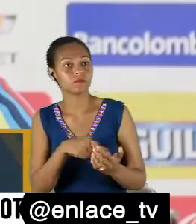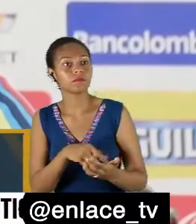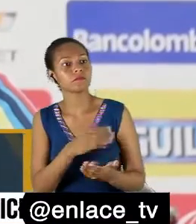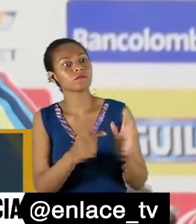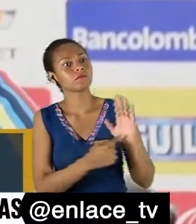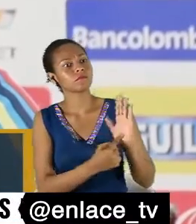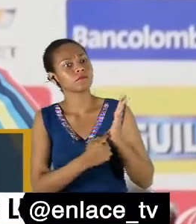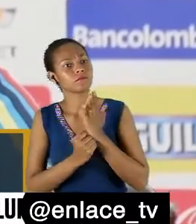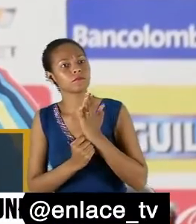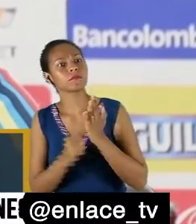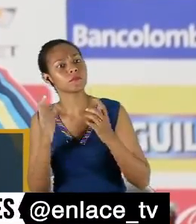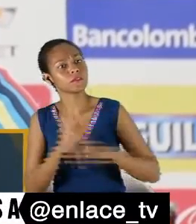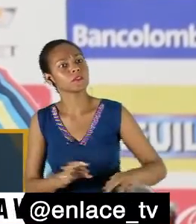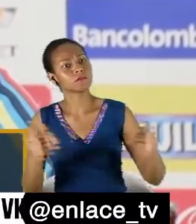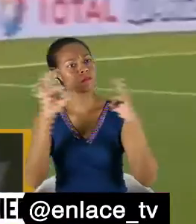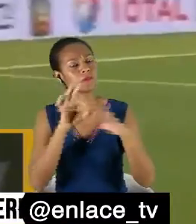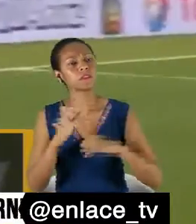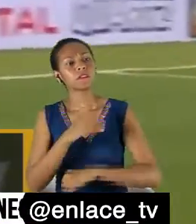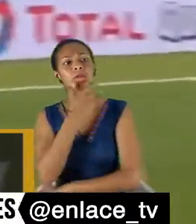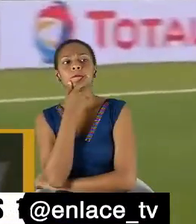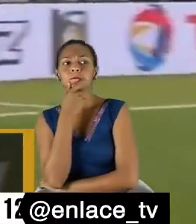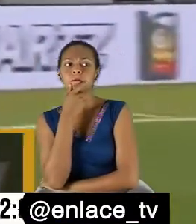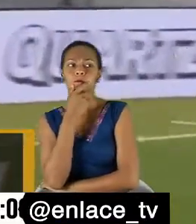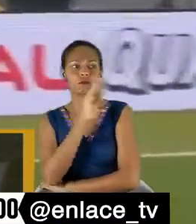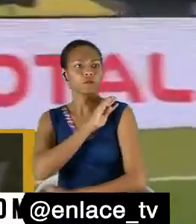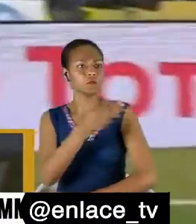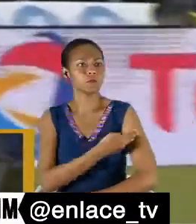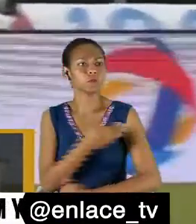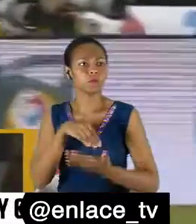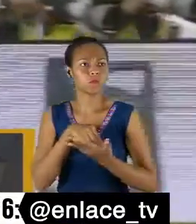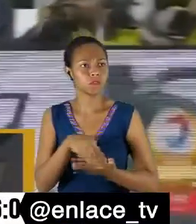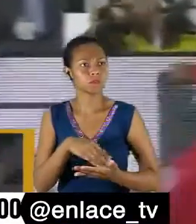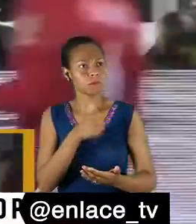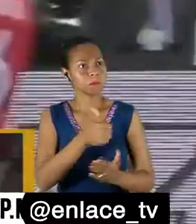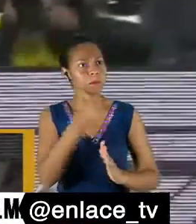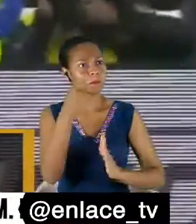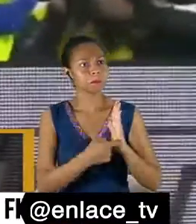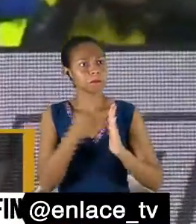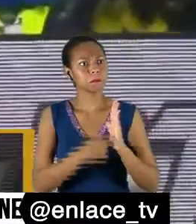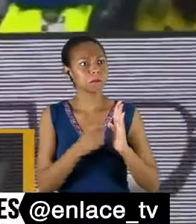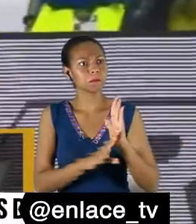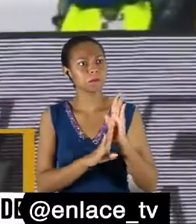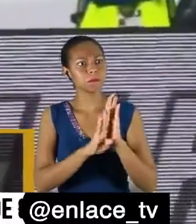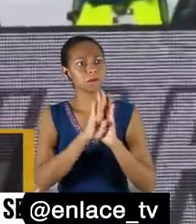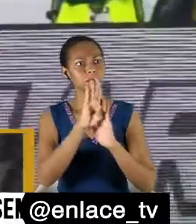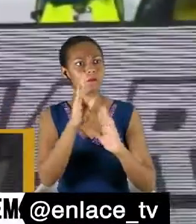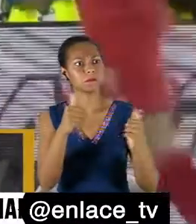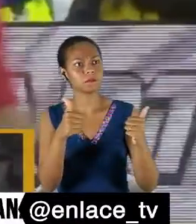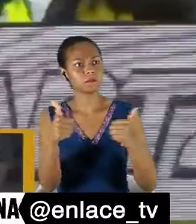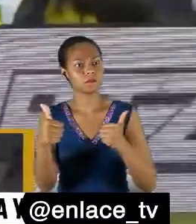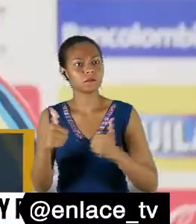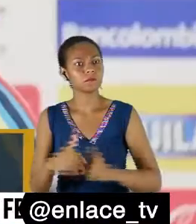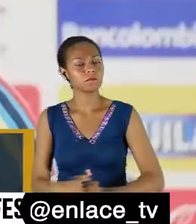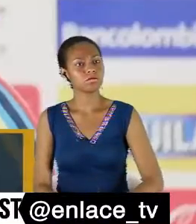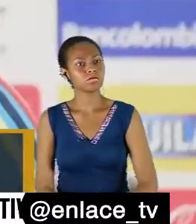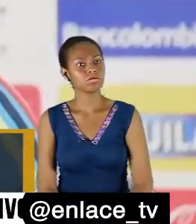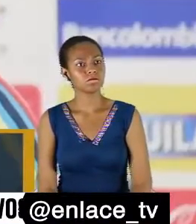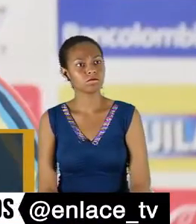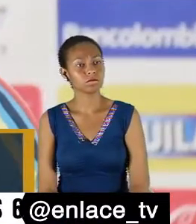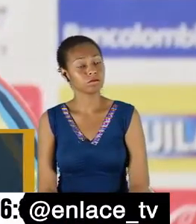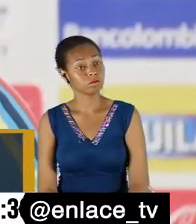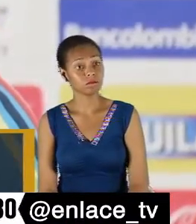importante. Es una selección que ha mejorado muchísimo con este nuevo cuerpo técnico y, y que hoy